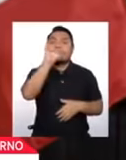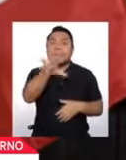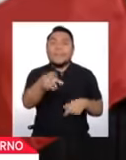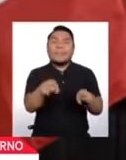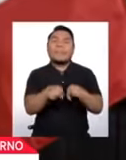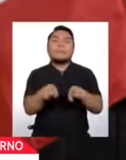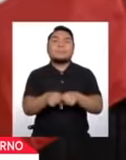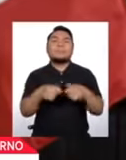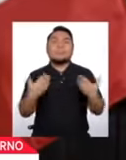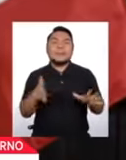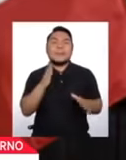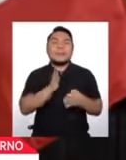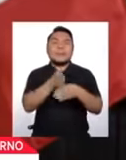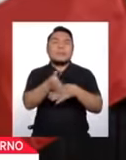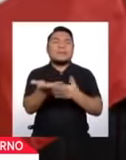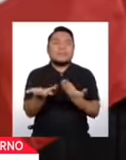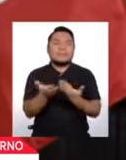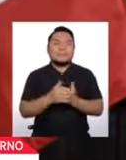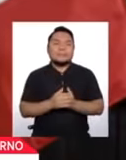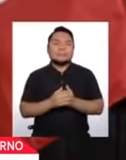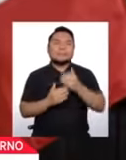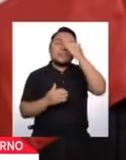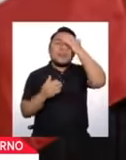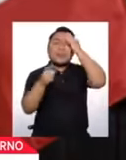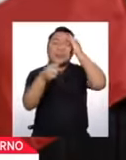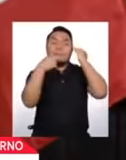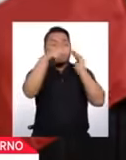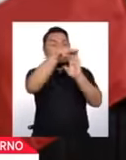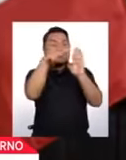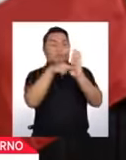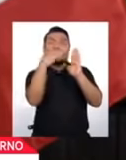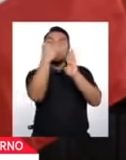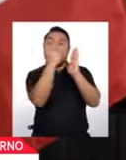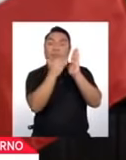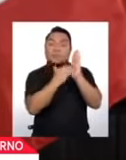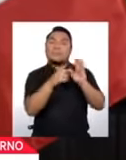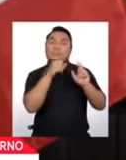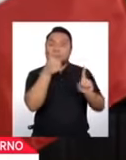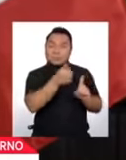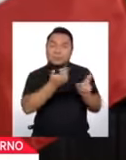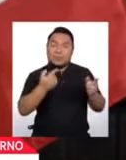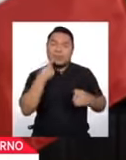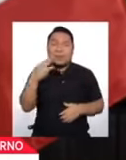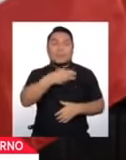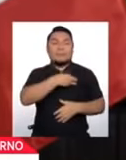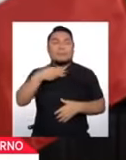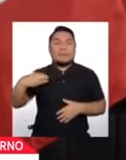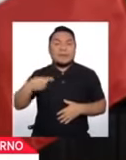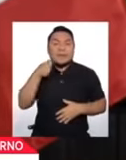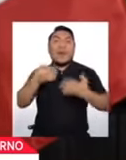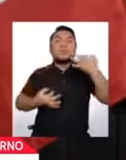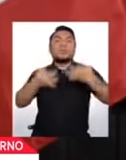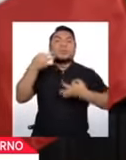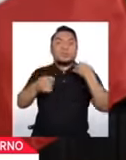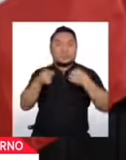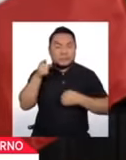ya, a través de las normas correspondientes, el Ministerio de